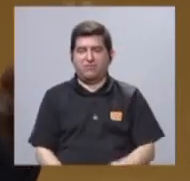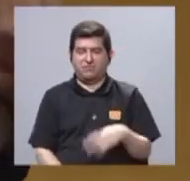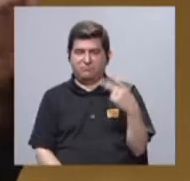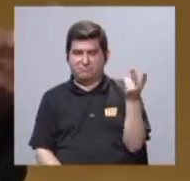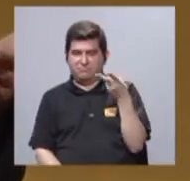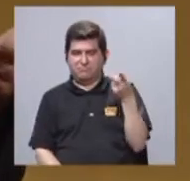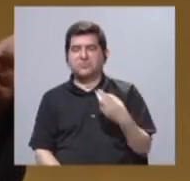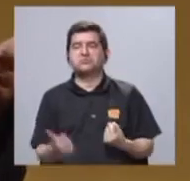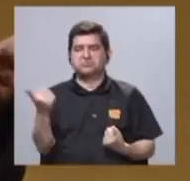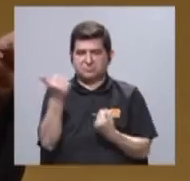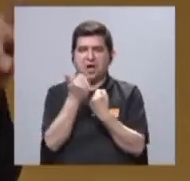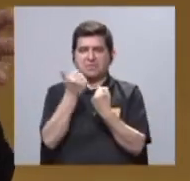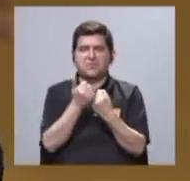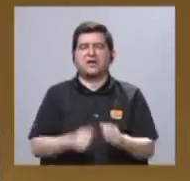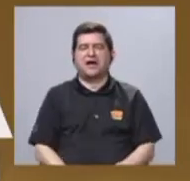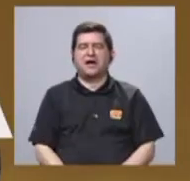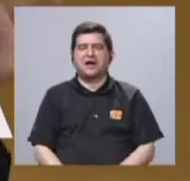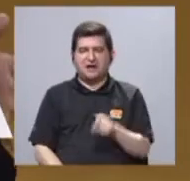Heredia y Cartago